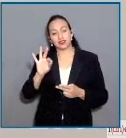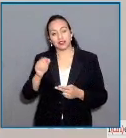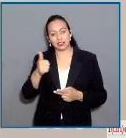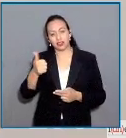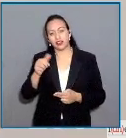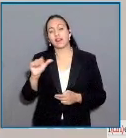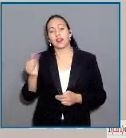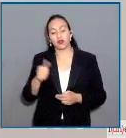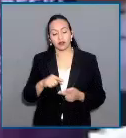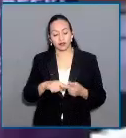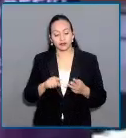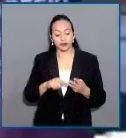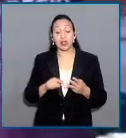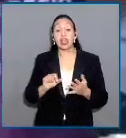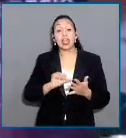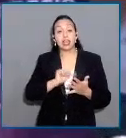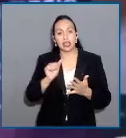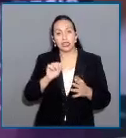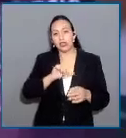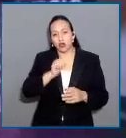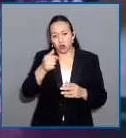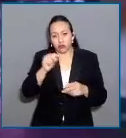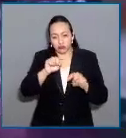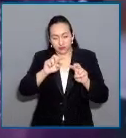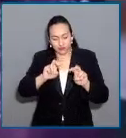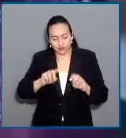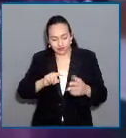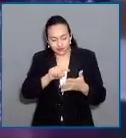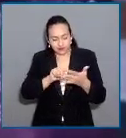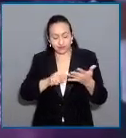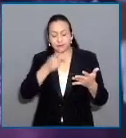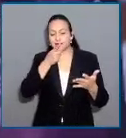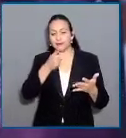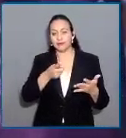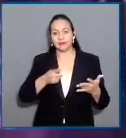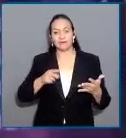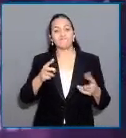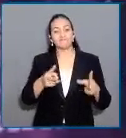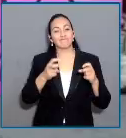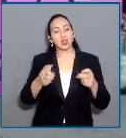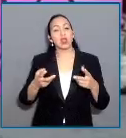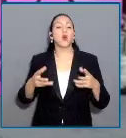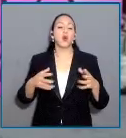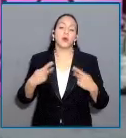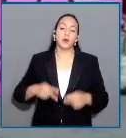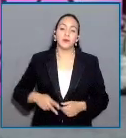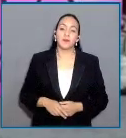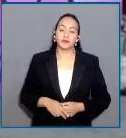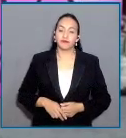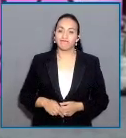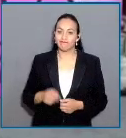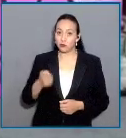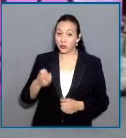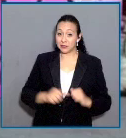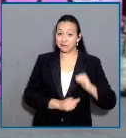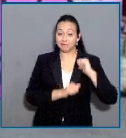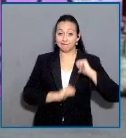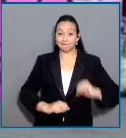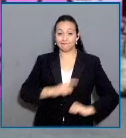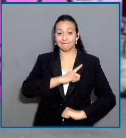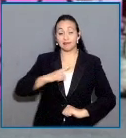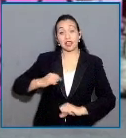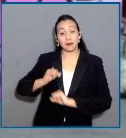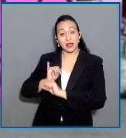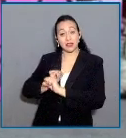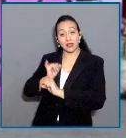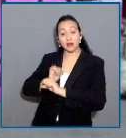no especificados. Por lo anterior, indicaron, el documento establece que las autoridades deben tomar como línea de investigación el